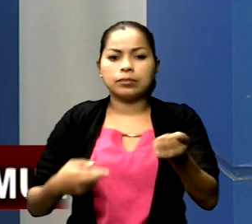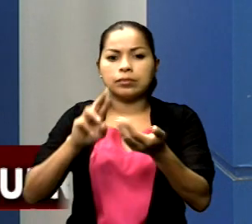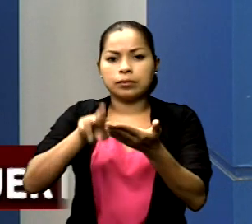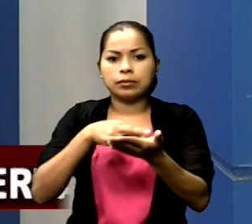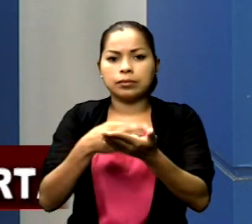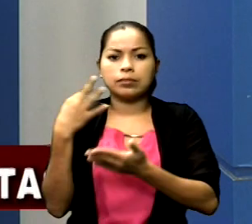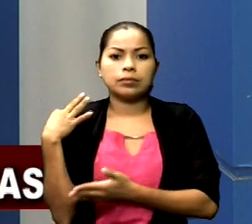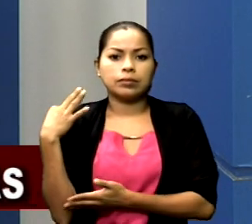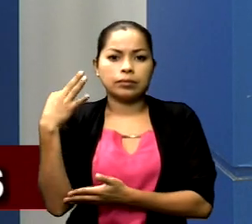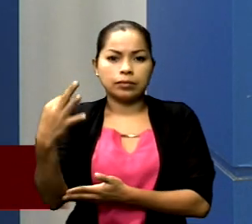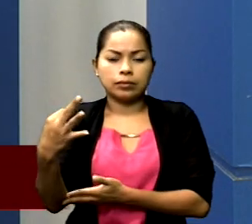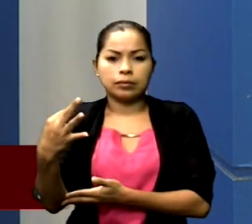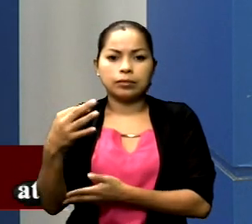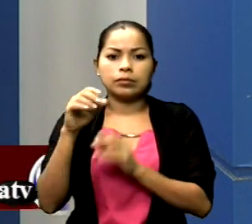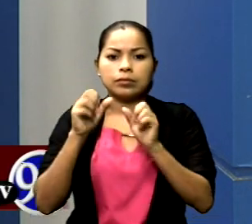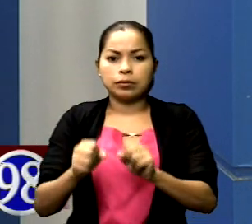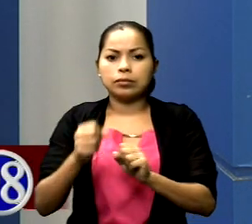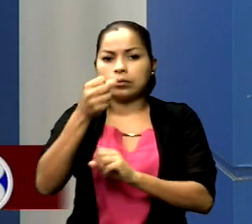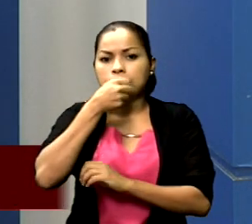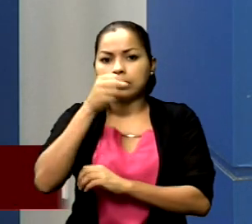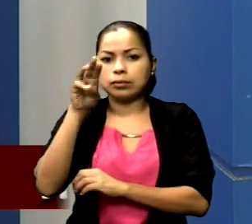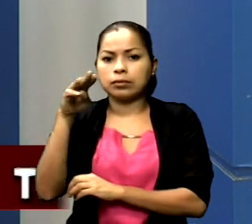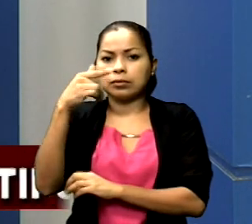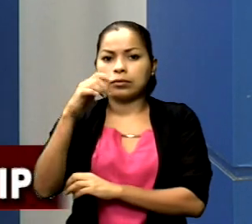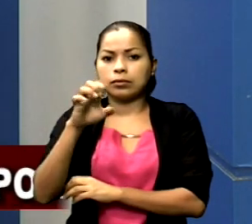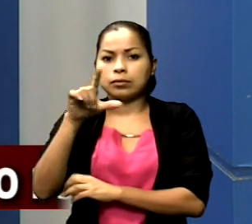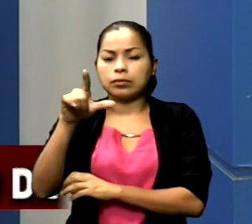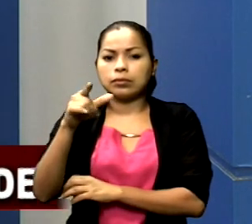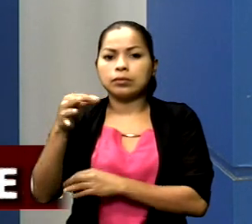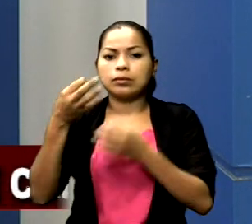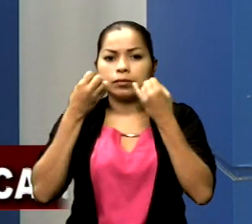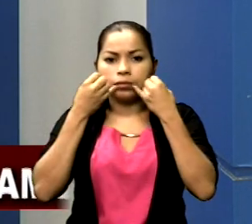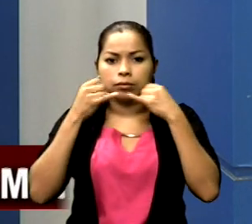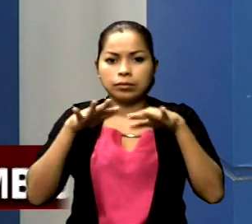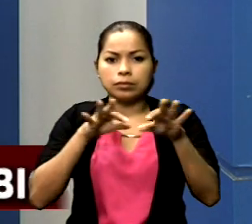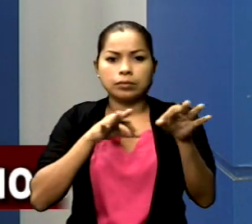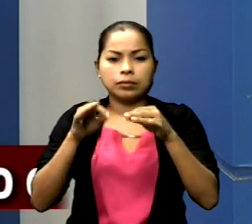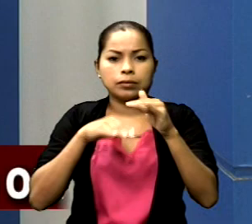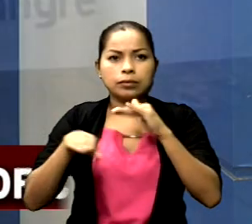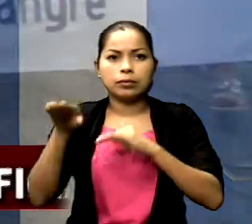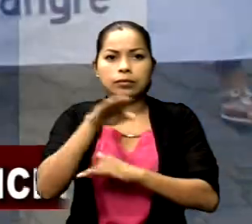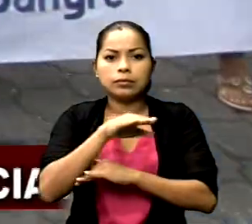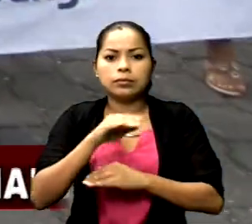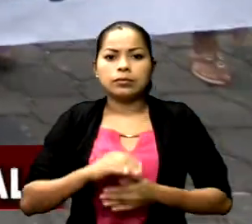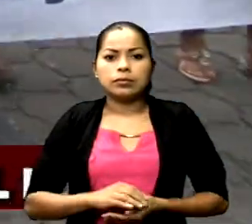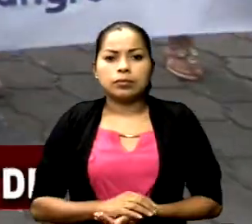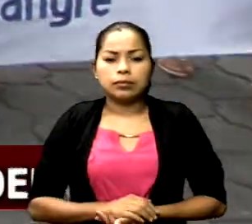Voluntario de Sangre. Nuestro periodista Miguel Carranza nos brinda más detalles.